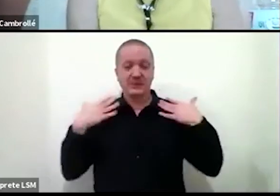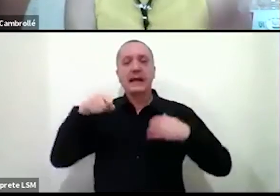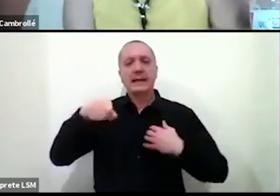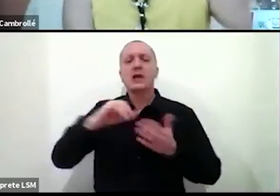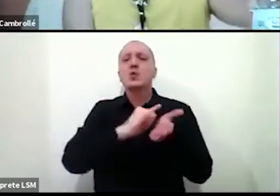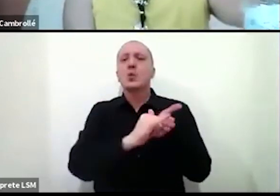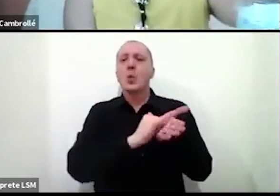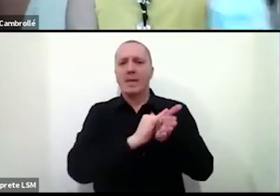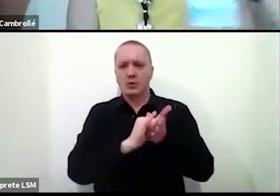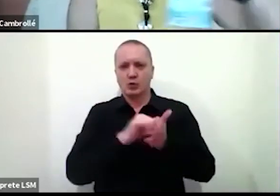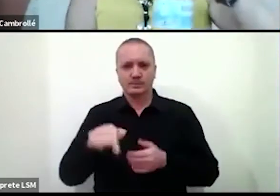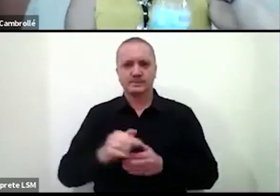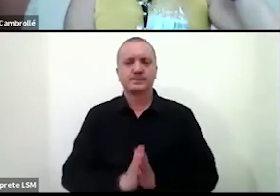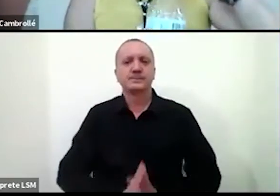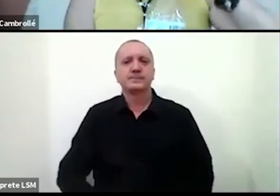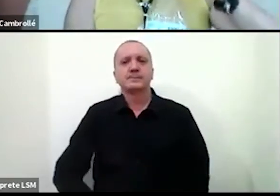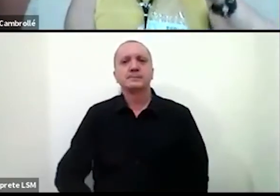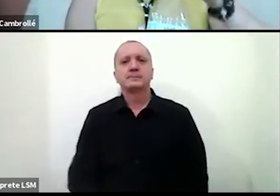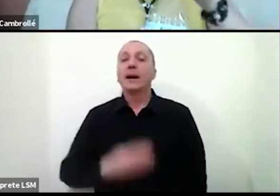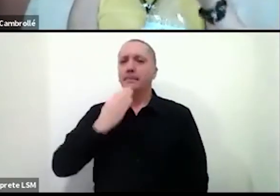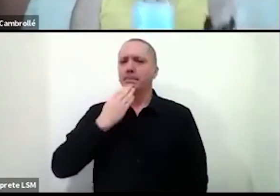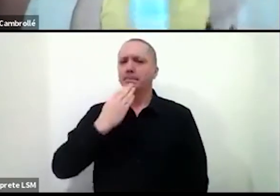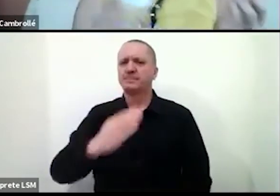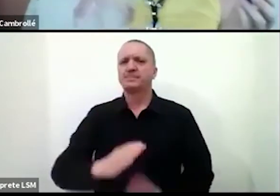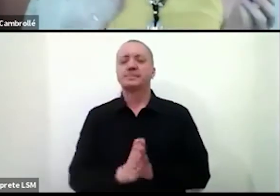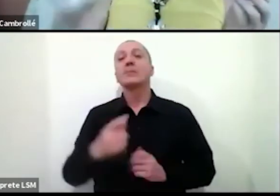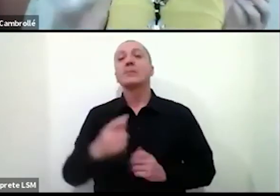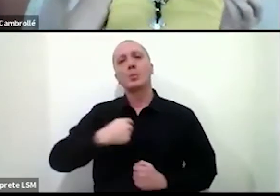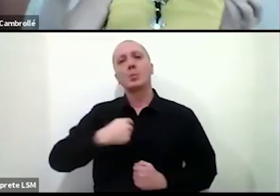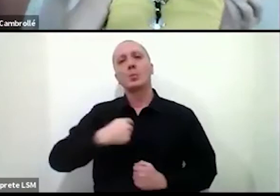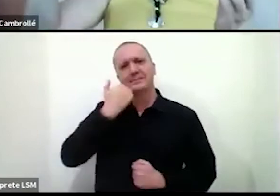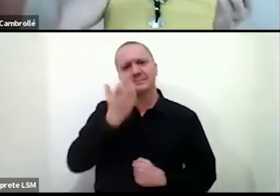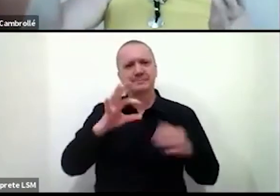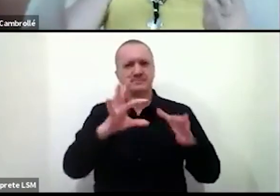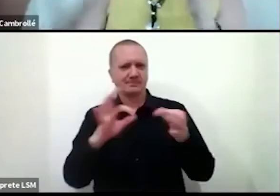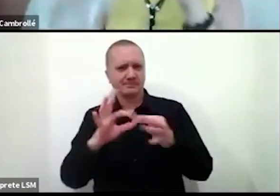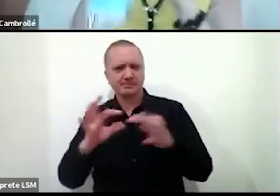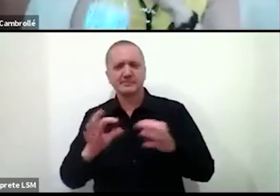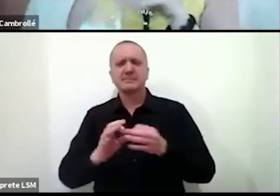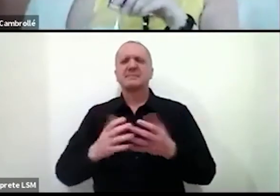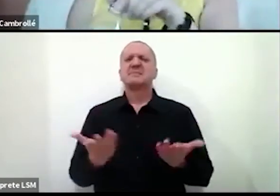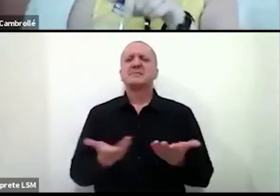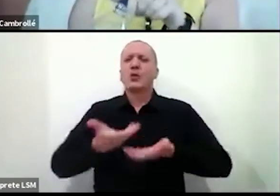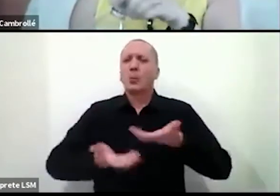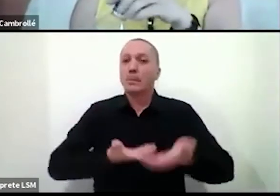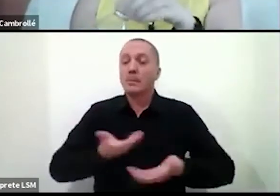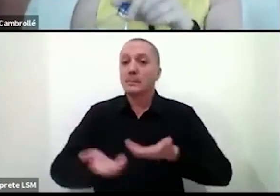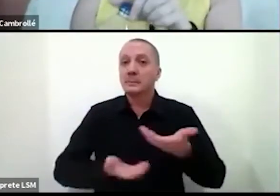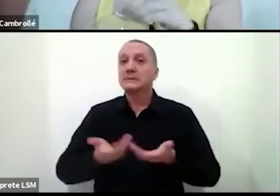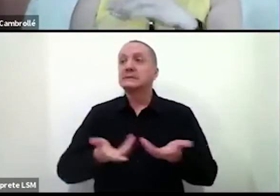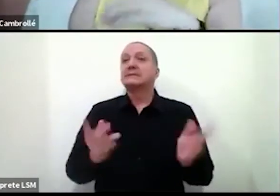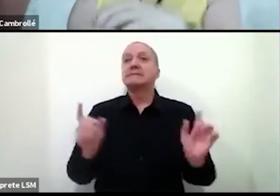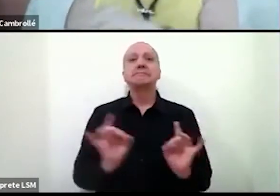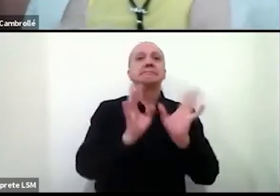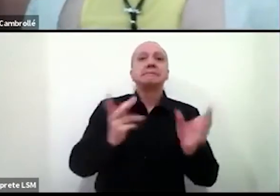gracias. Ok. Bueno, lo que quiero compartir es básicamente todo lo que está pasando, cómo hemos estado sobrellevando